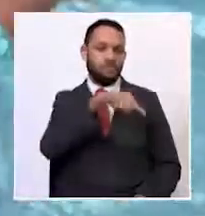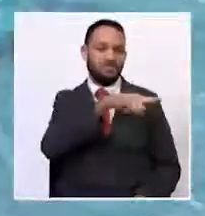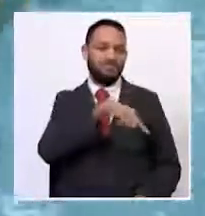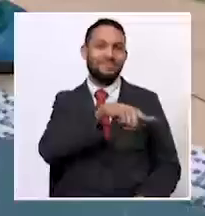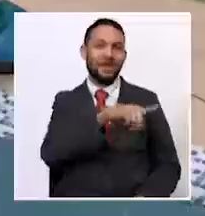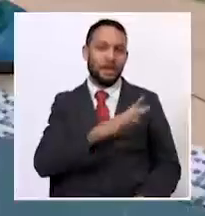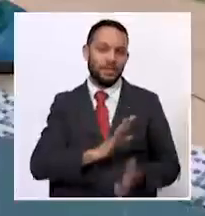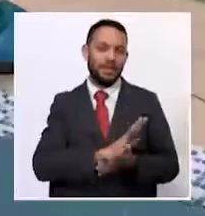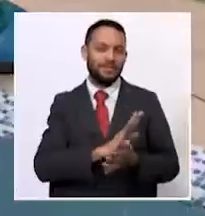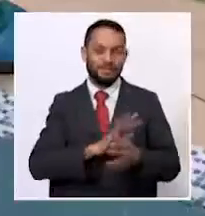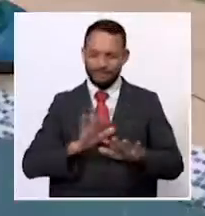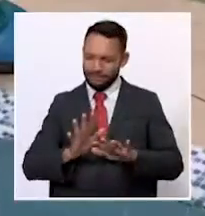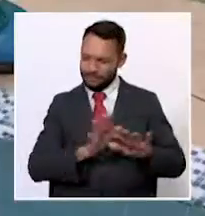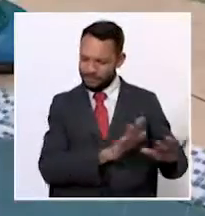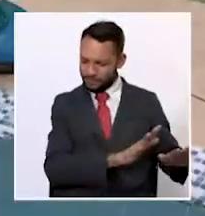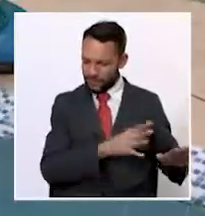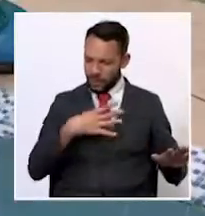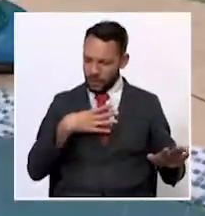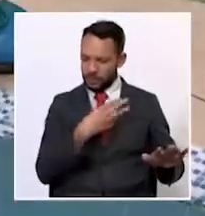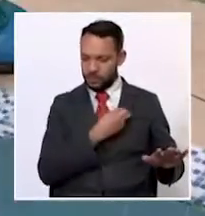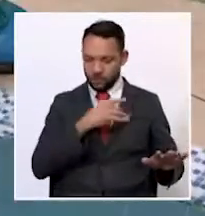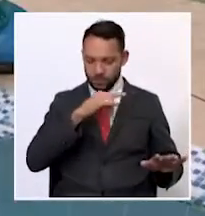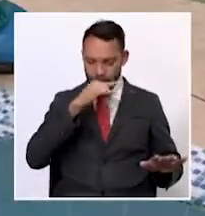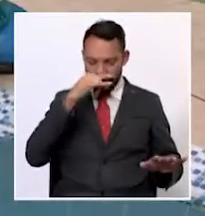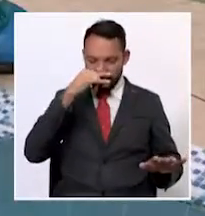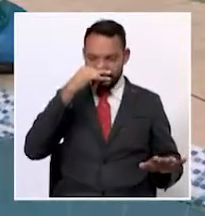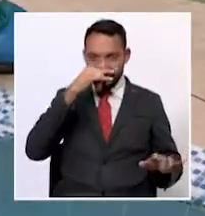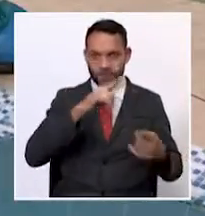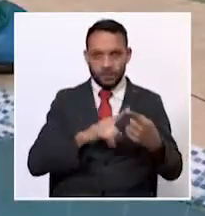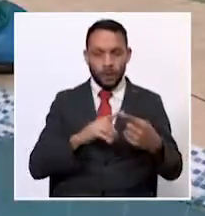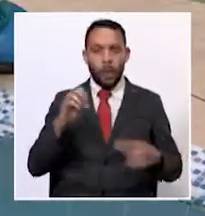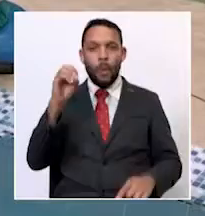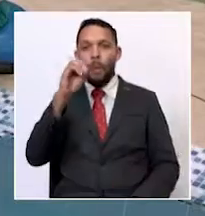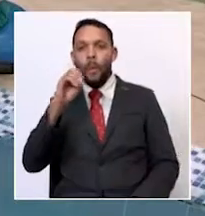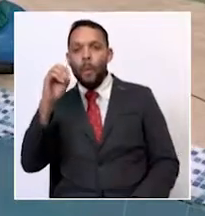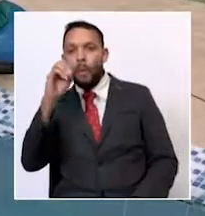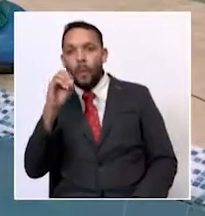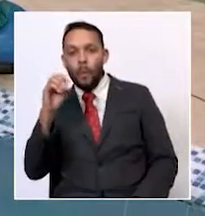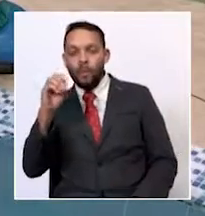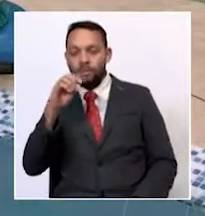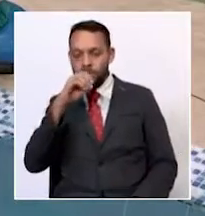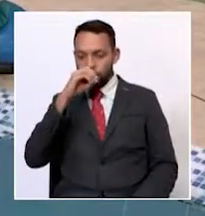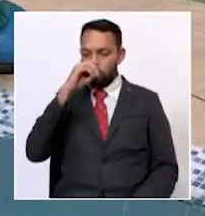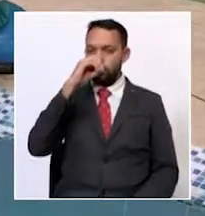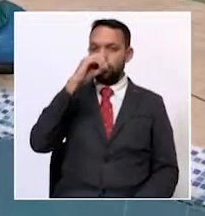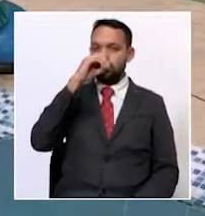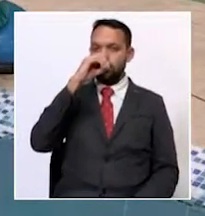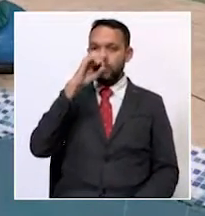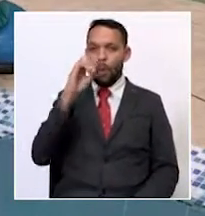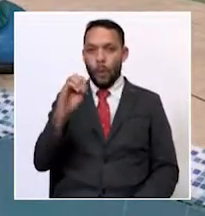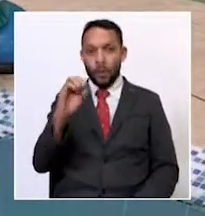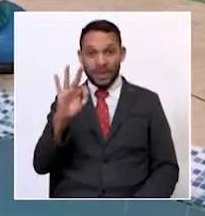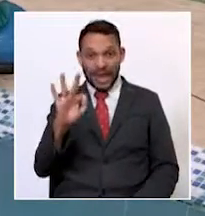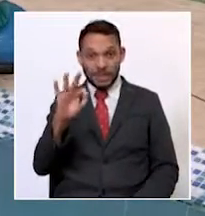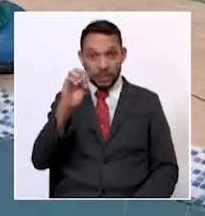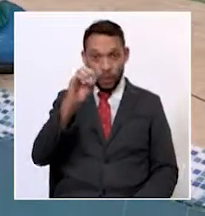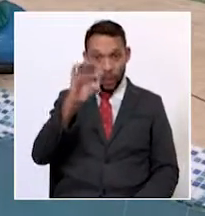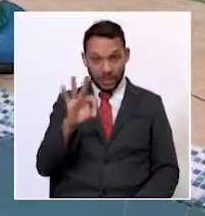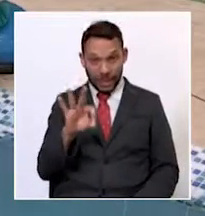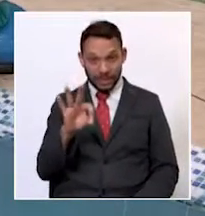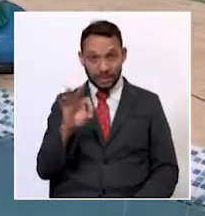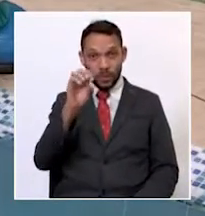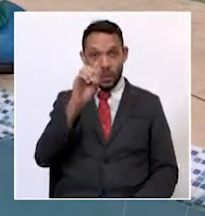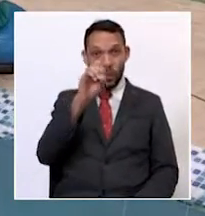de desintoxicación a través del ozono, a través de las terapias con ozono, la cabina de infrarrojo lejano, donde la persona es un